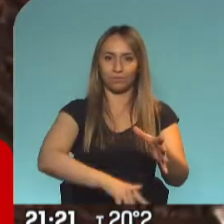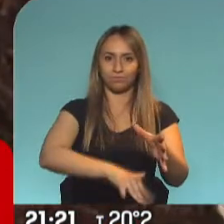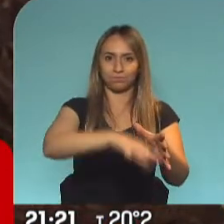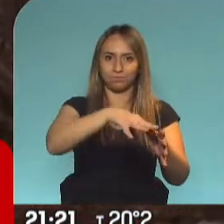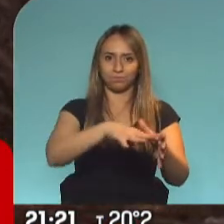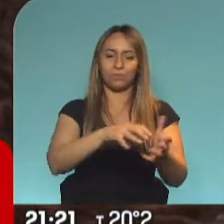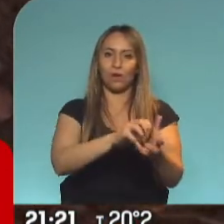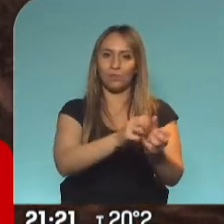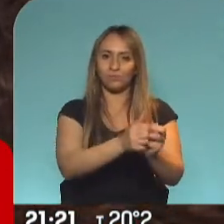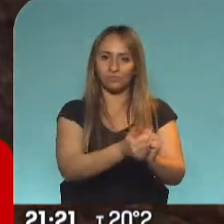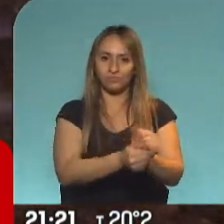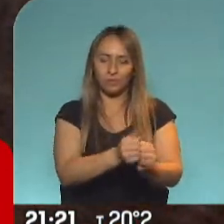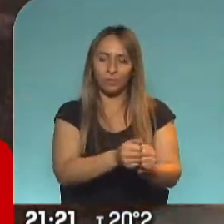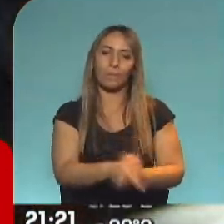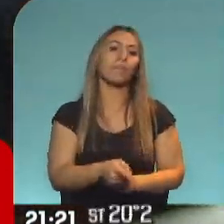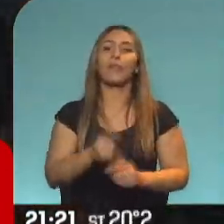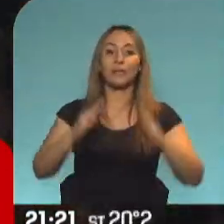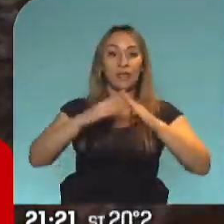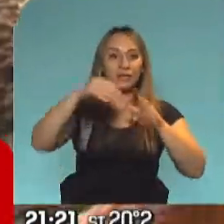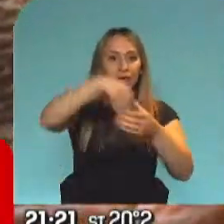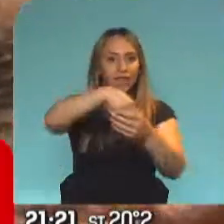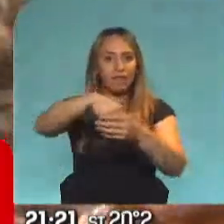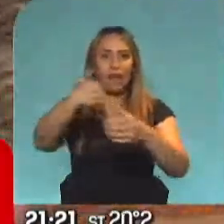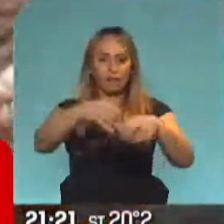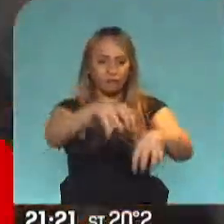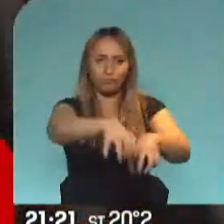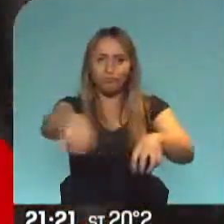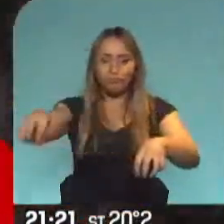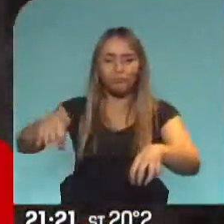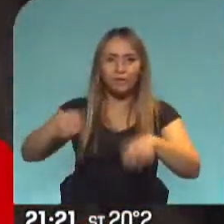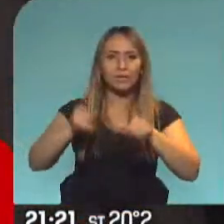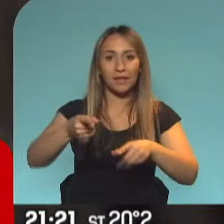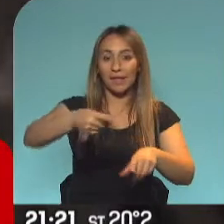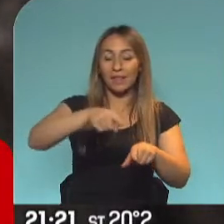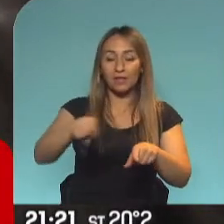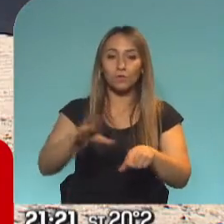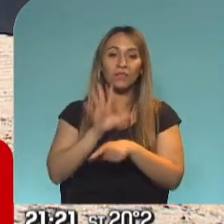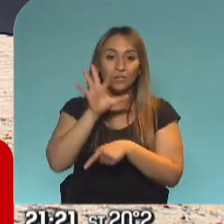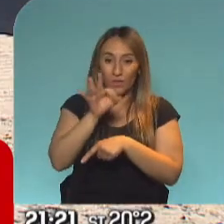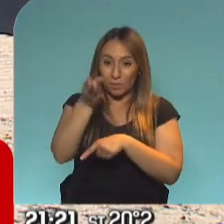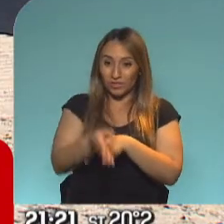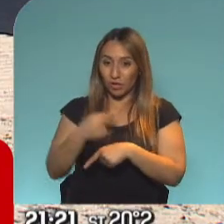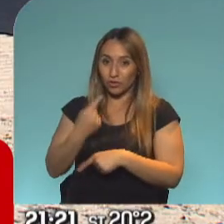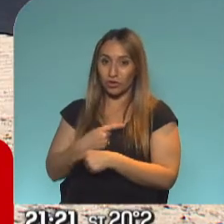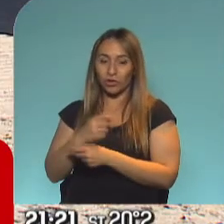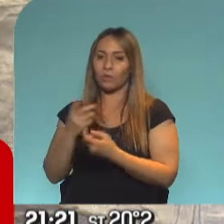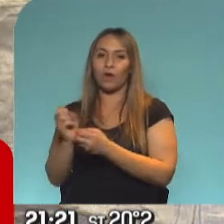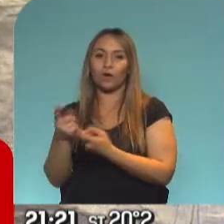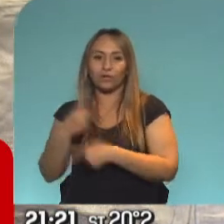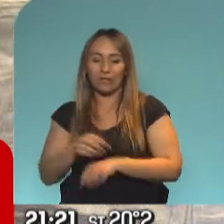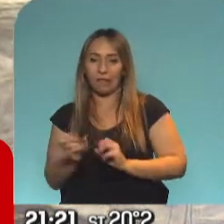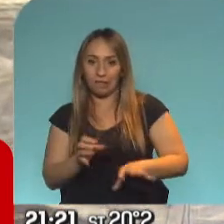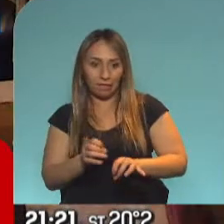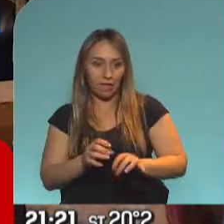generamos en nuestros hogares, que aparte representan el 50% de lo que generamos. En la segunda parte de